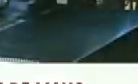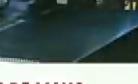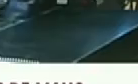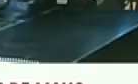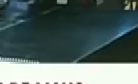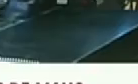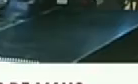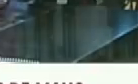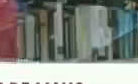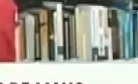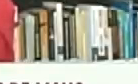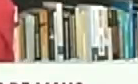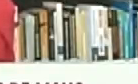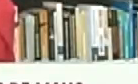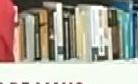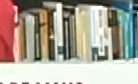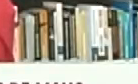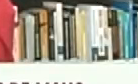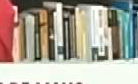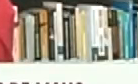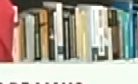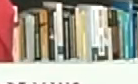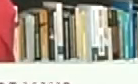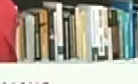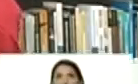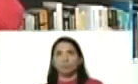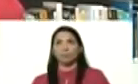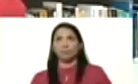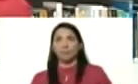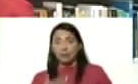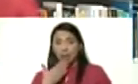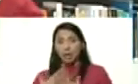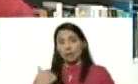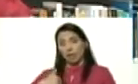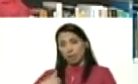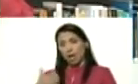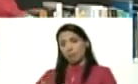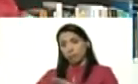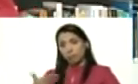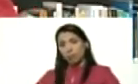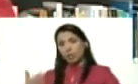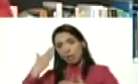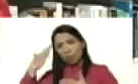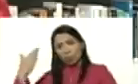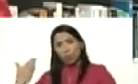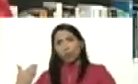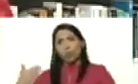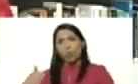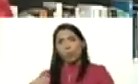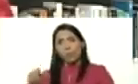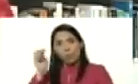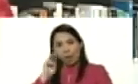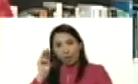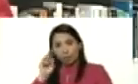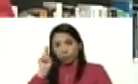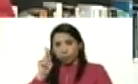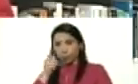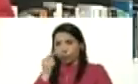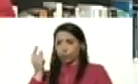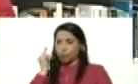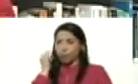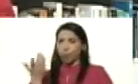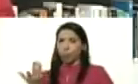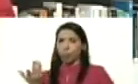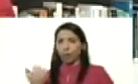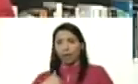gracias. Gracias a Canadá por su solidaridad. Gracias, Tamara. Mi saludo a los maestros, profesores de Canadá, de